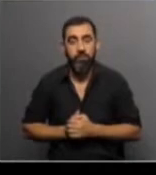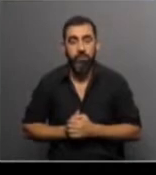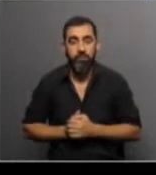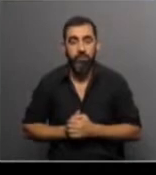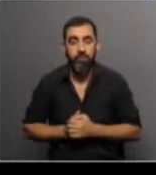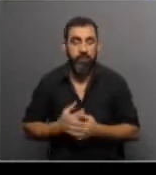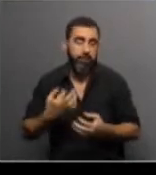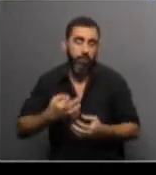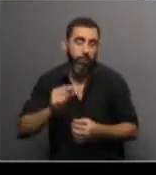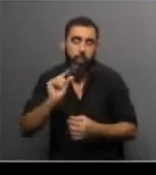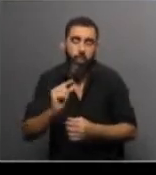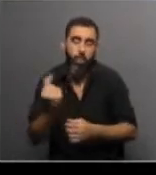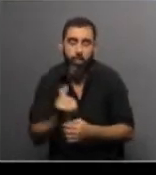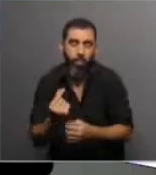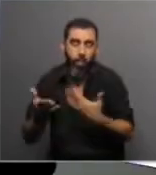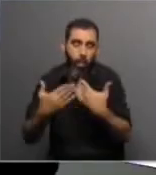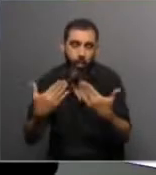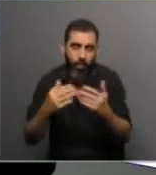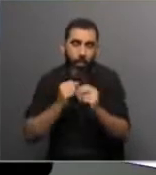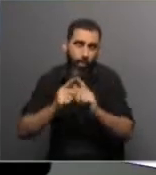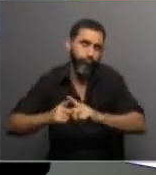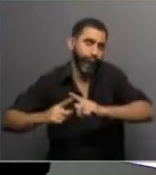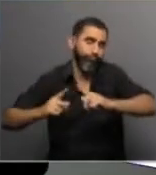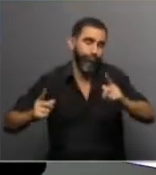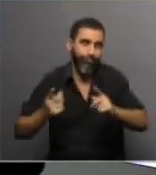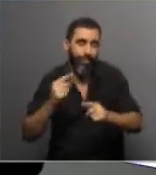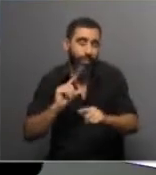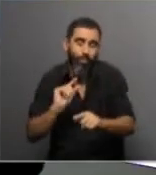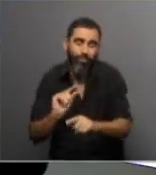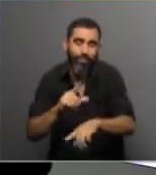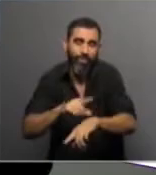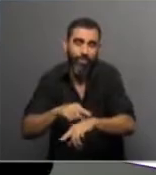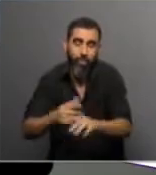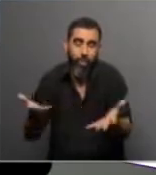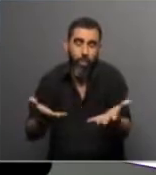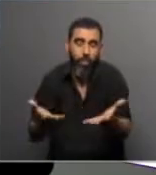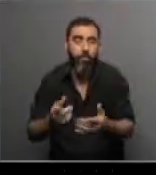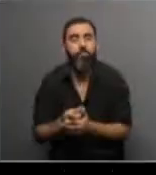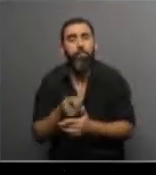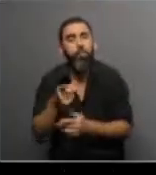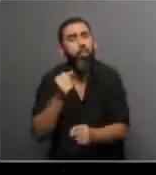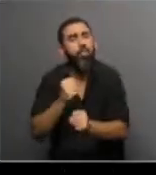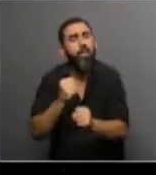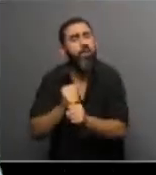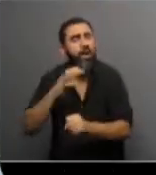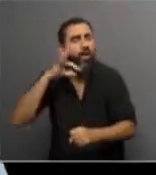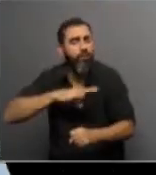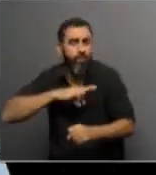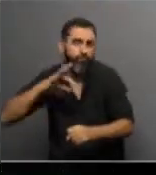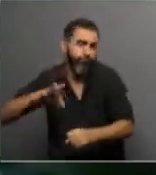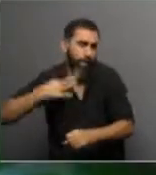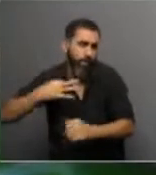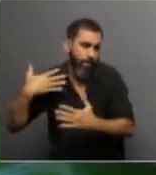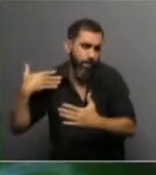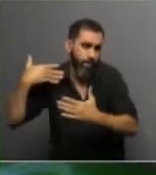anticipo, nos van a ser escasos para todo lo que podríamos conversar, pero ¿cómo te llegó a vos? O sea, venís trabajando en virus desde toda la vida